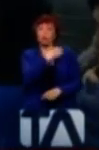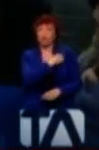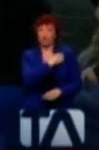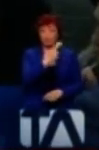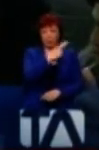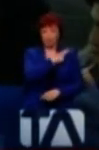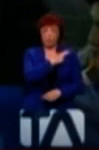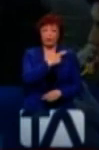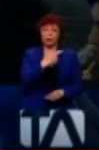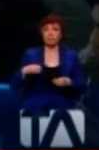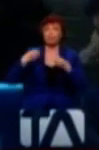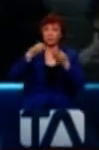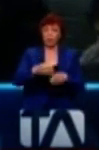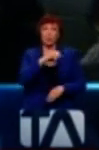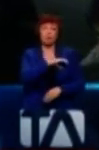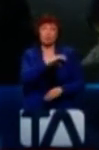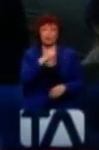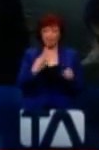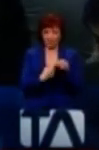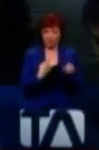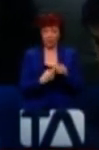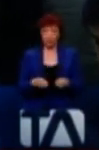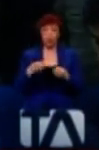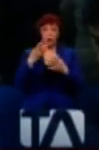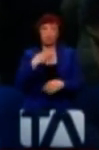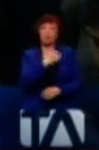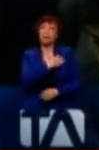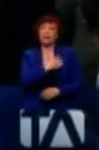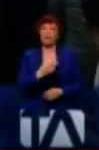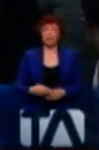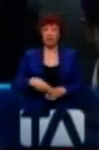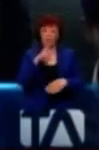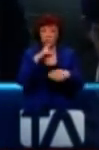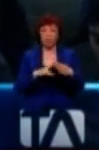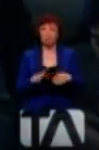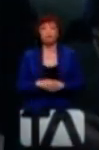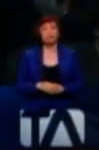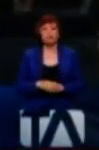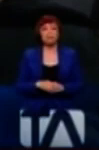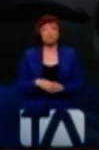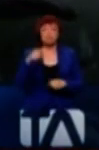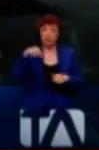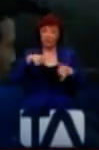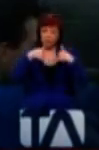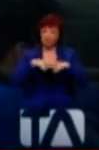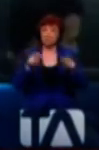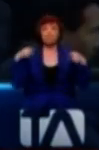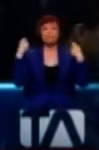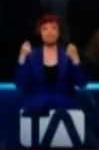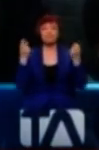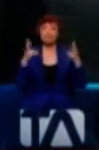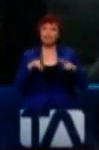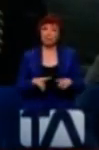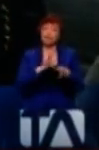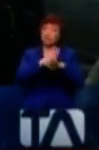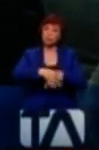por parte del municipio de Quito que le dio una medalla de honor. La celebración acá continúa y también habrán otros